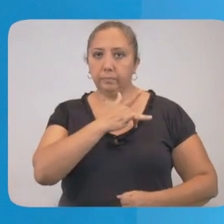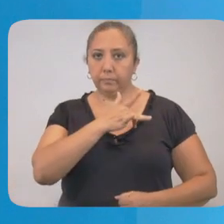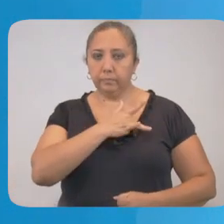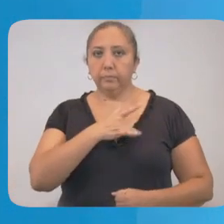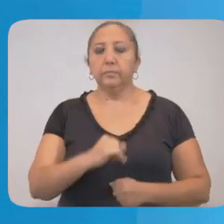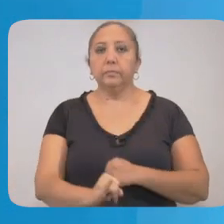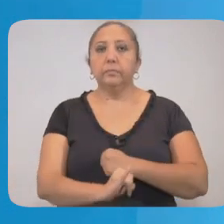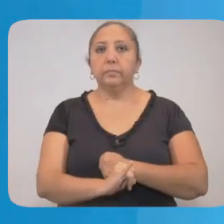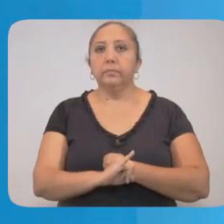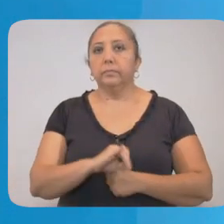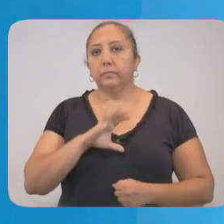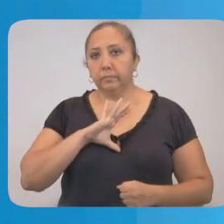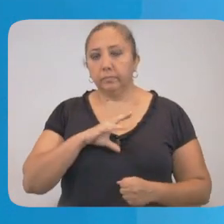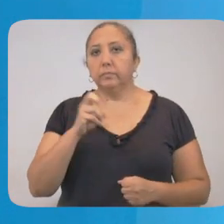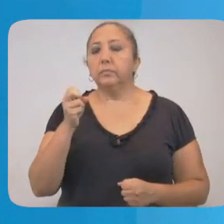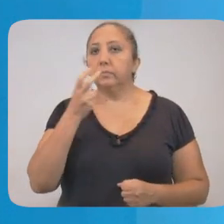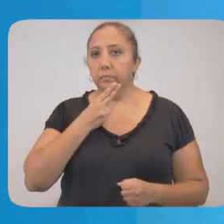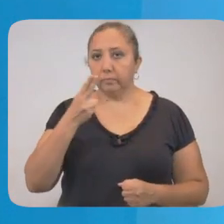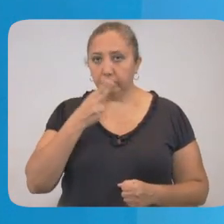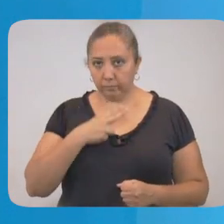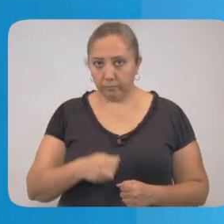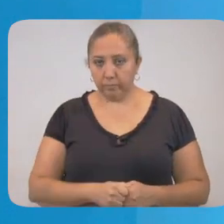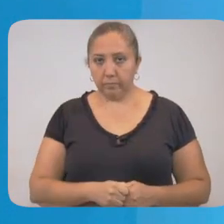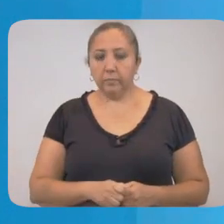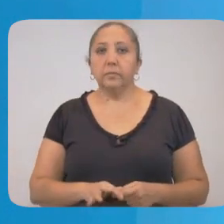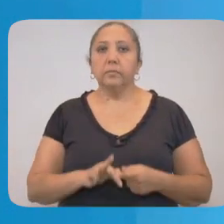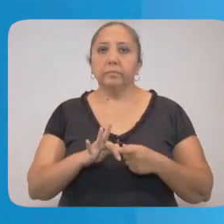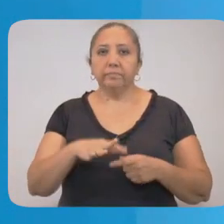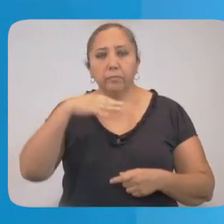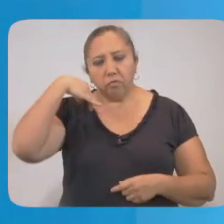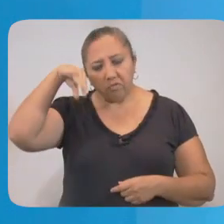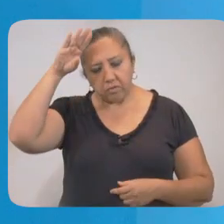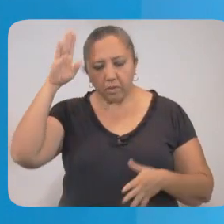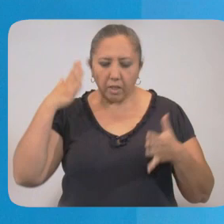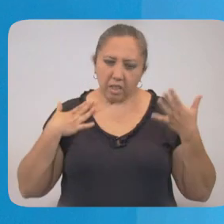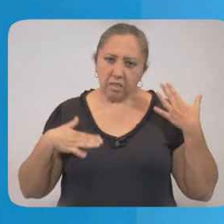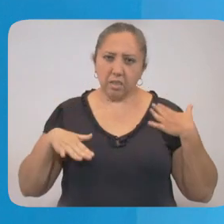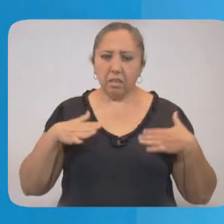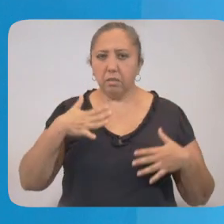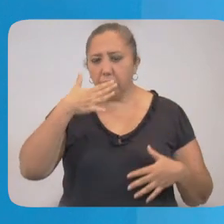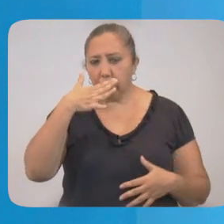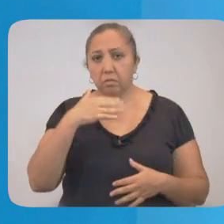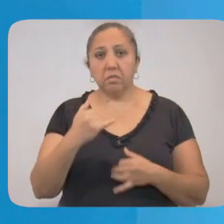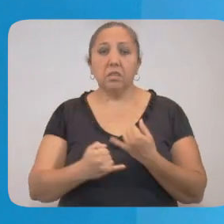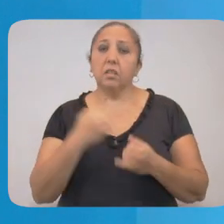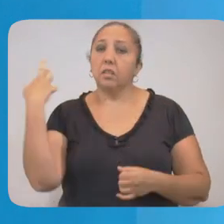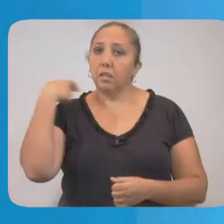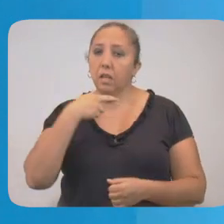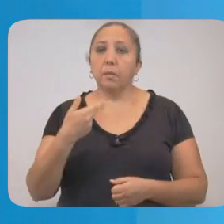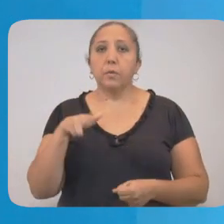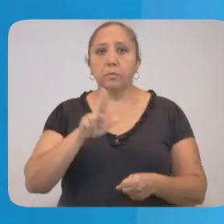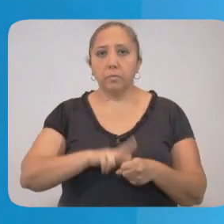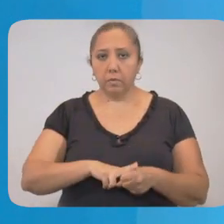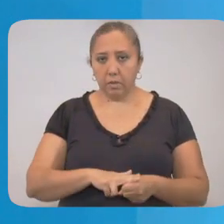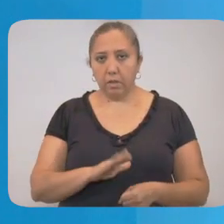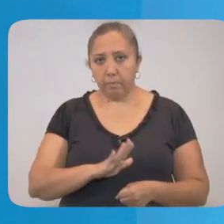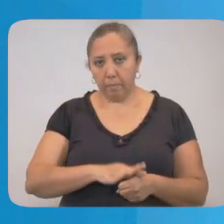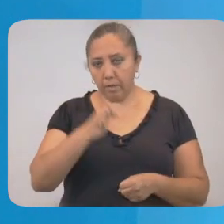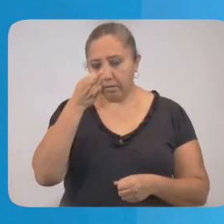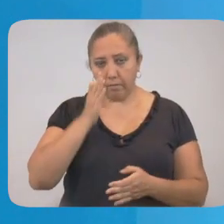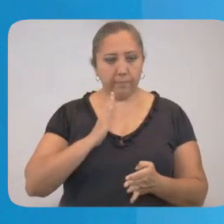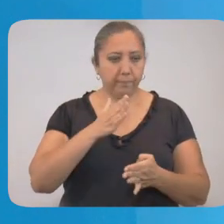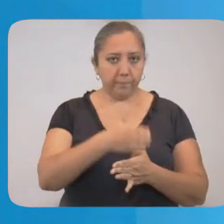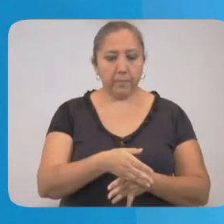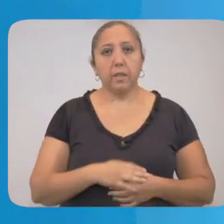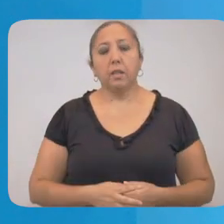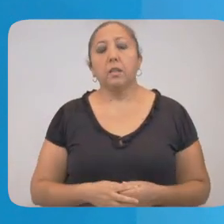cardíacos, VIH, cáncer o tabaquismo, si presentan fiebre, cansancio o tos seca, acudir de inmediato al centro de salud más